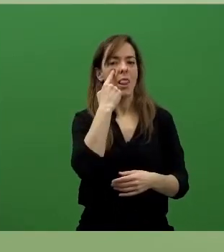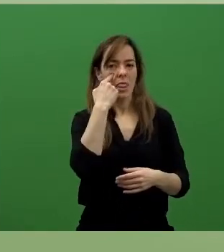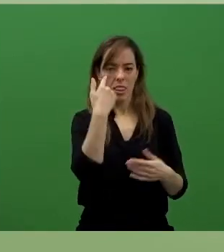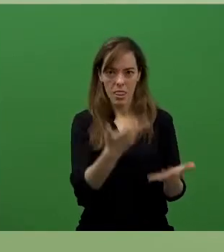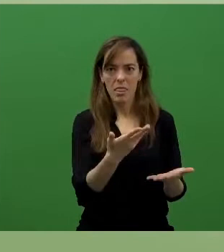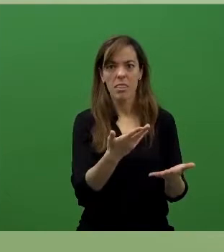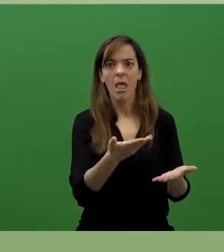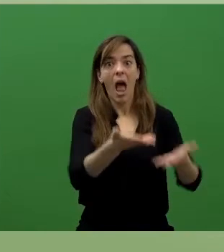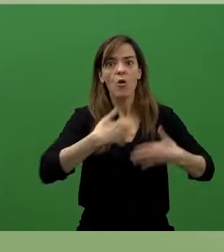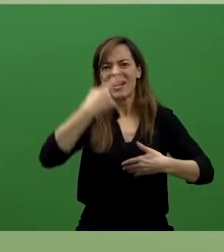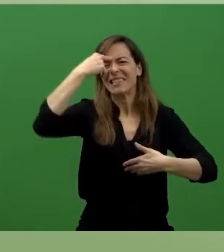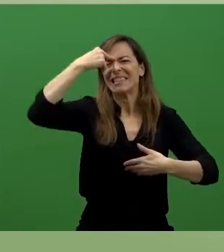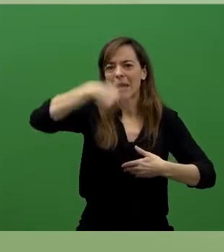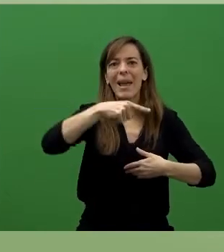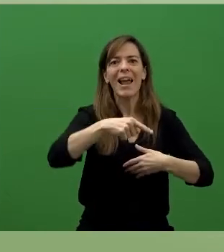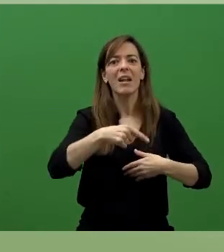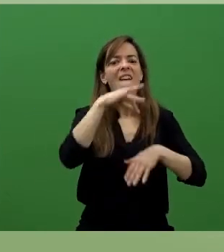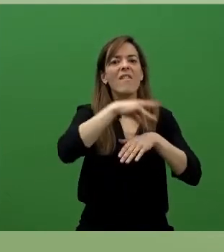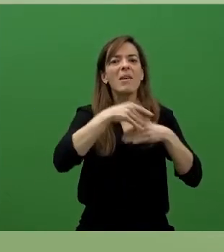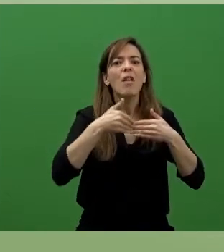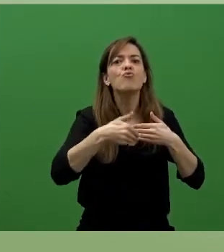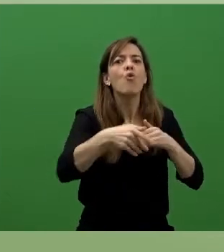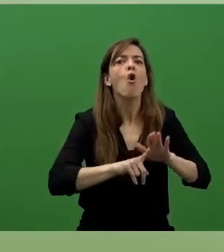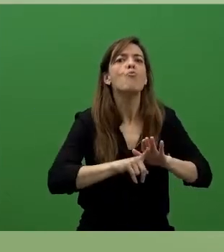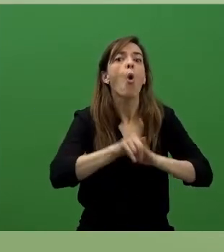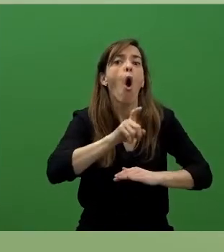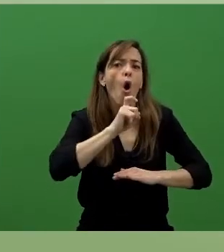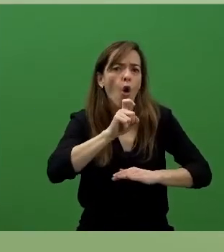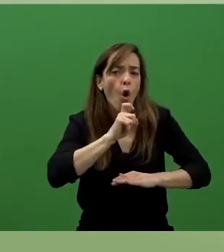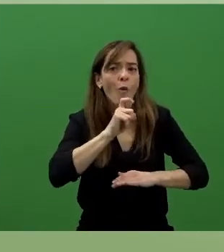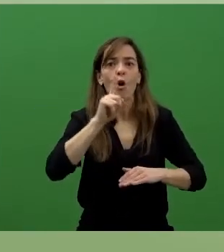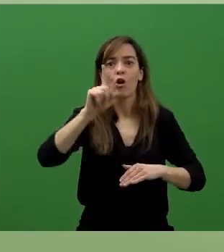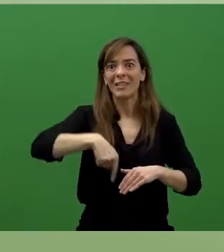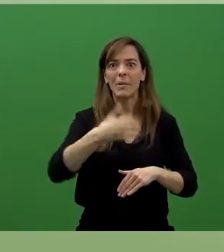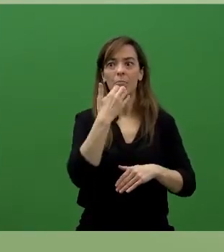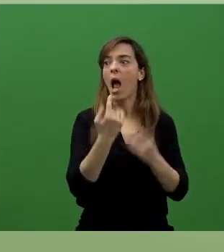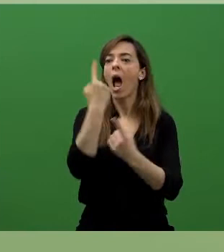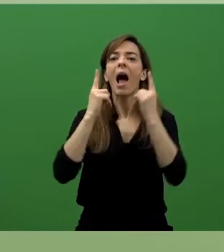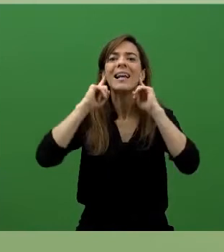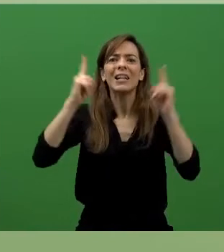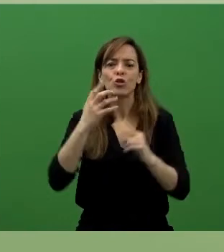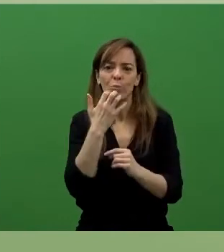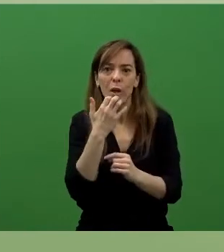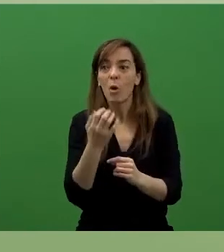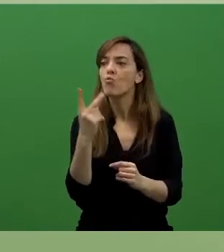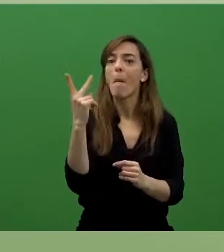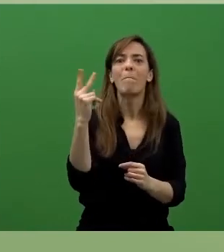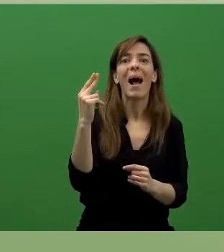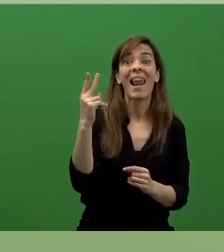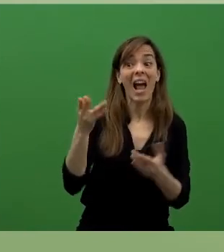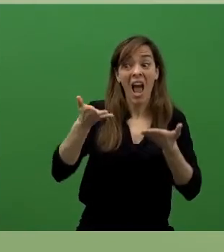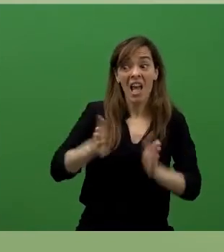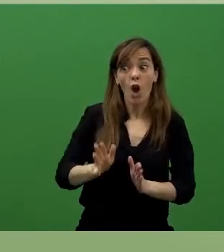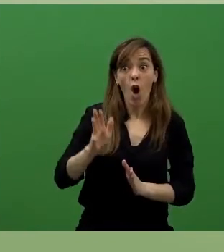a saber la progresión y el pronóstico de la enfermedad, también a proveer consejo genético, por ejemplo, en casos en que una pareja quiera